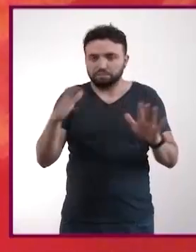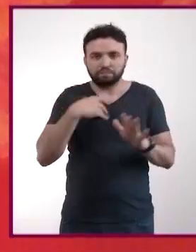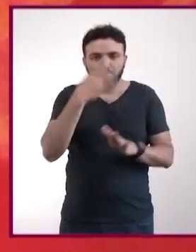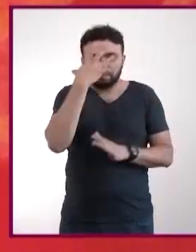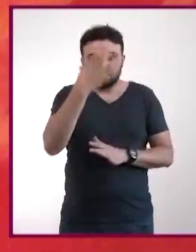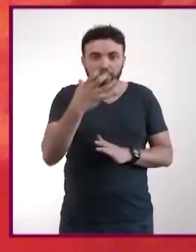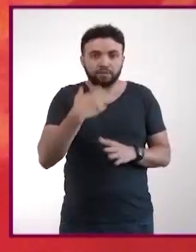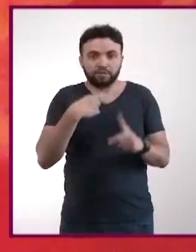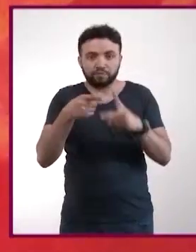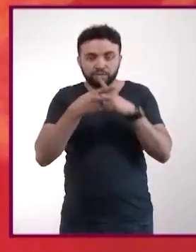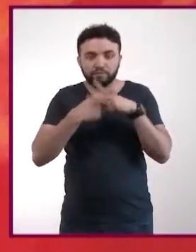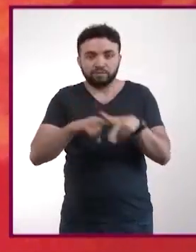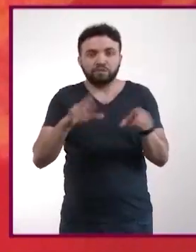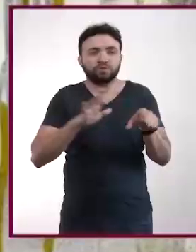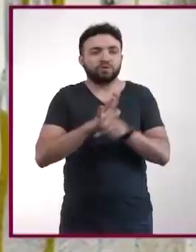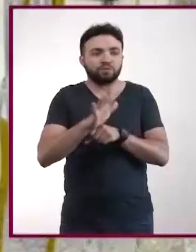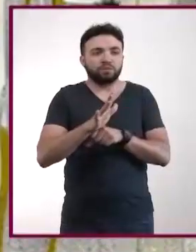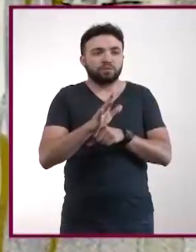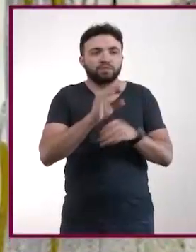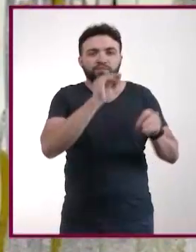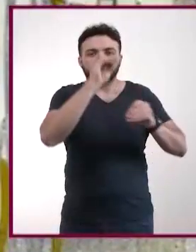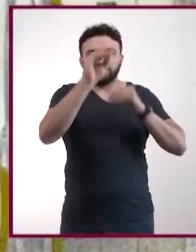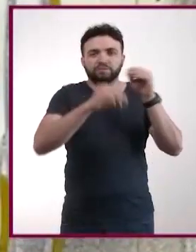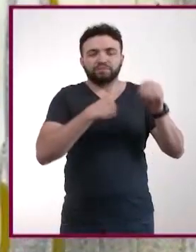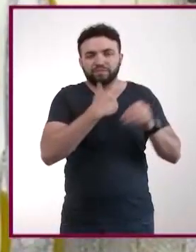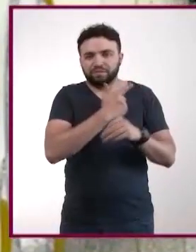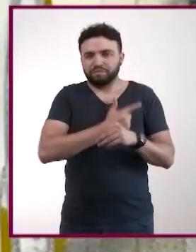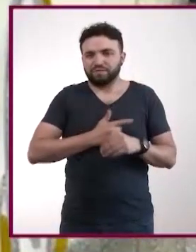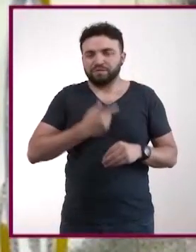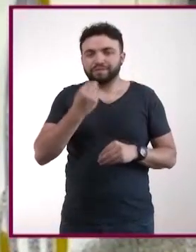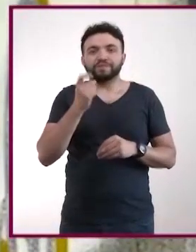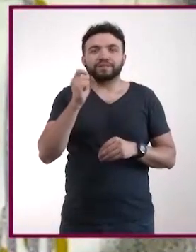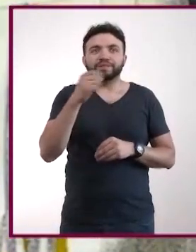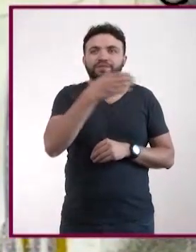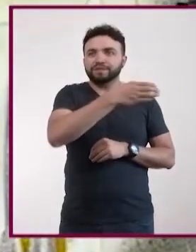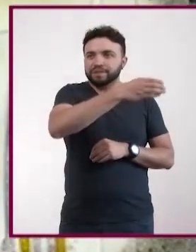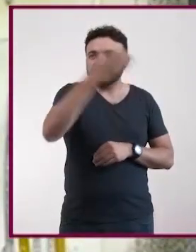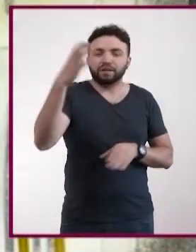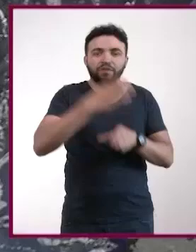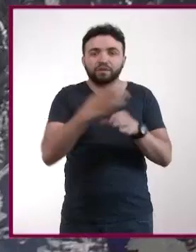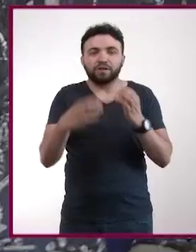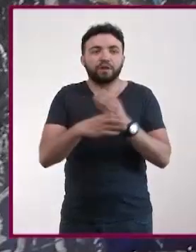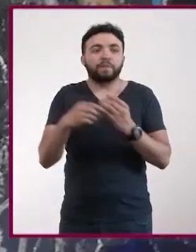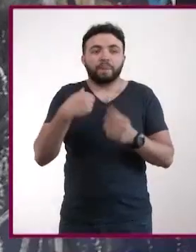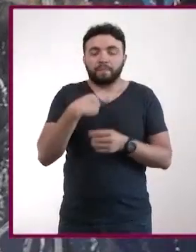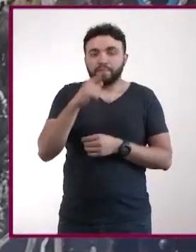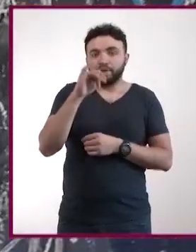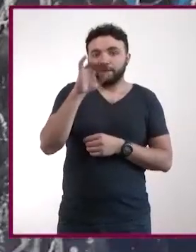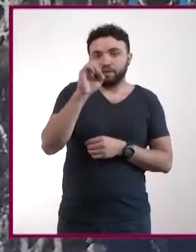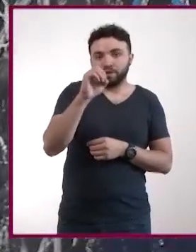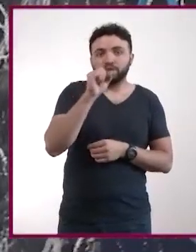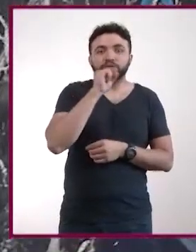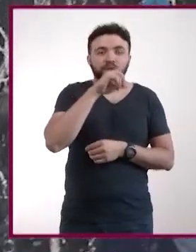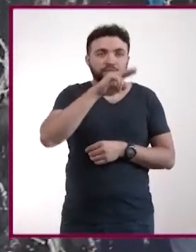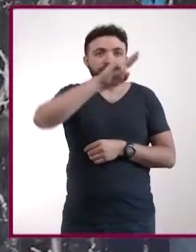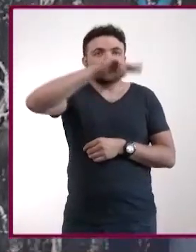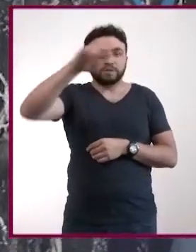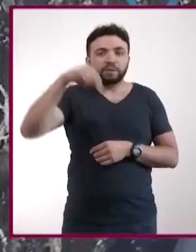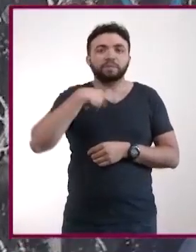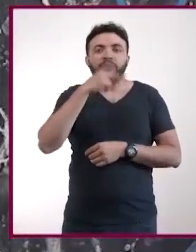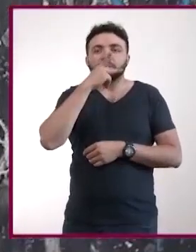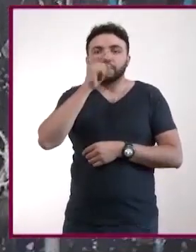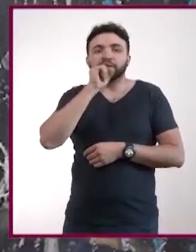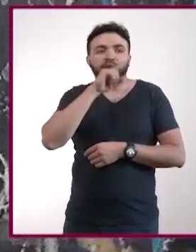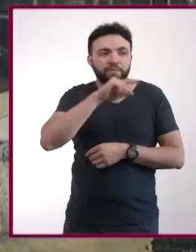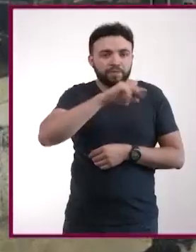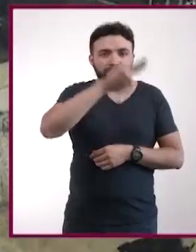Por ejemplo, el paisaje, y como mi tío abuelo también fue pintor y hacía paisajes, mi papá también hizo paisajes.